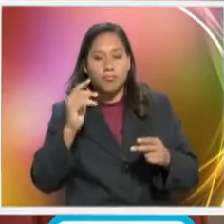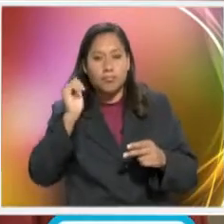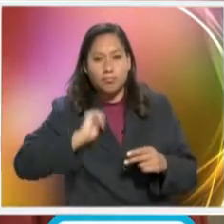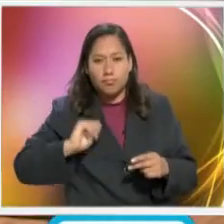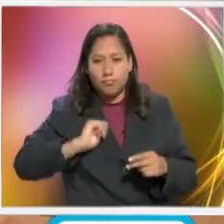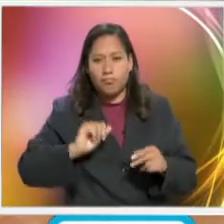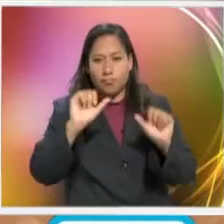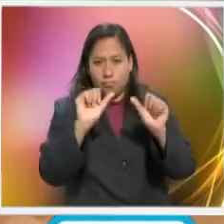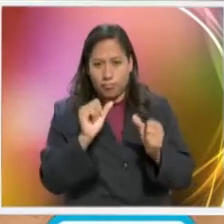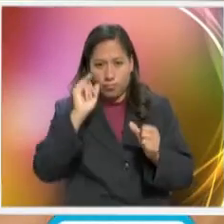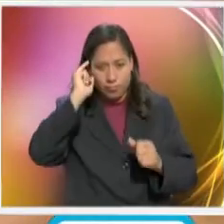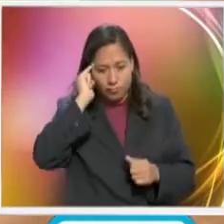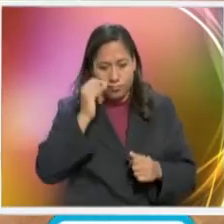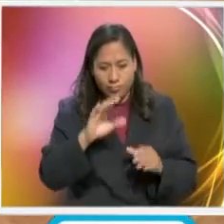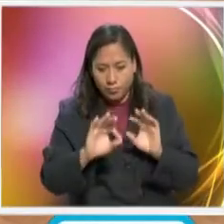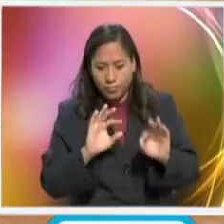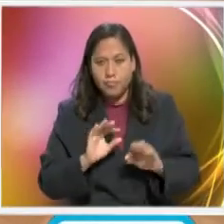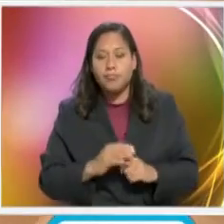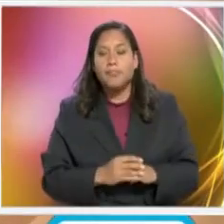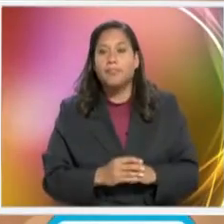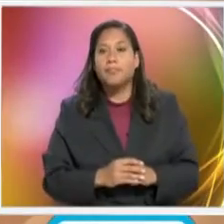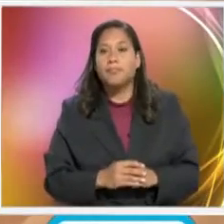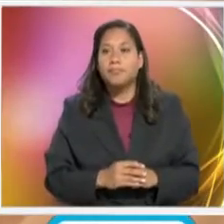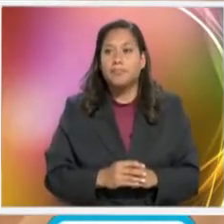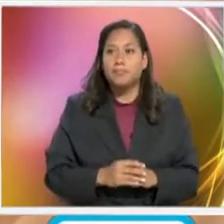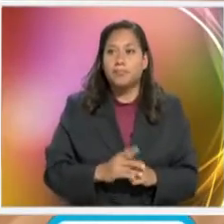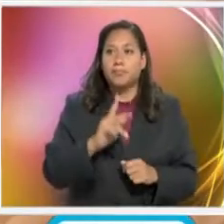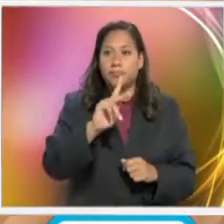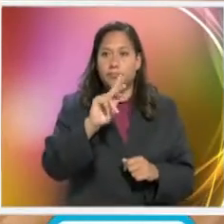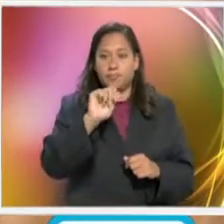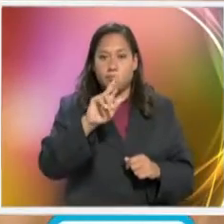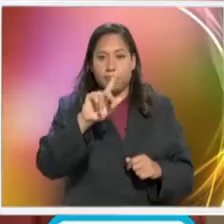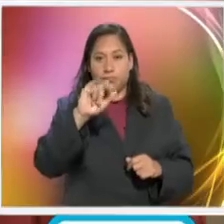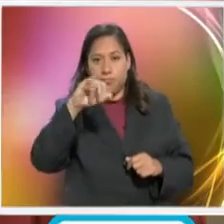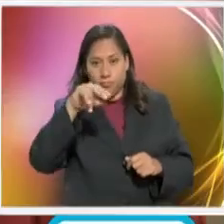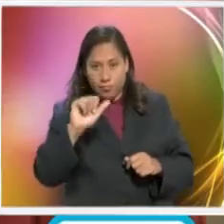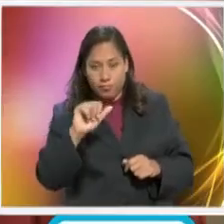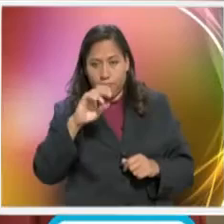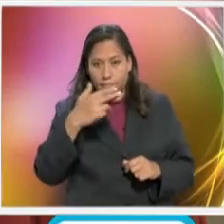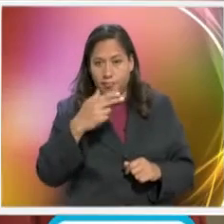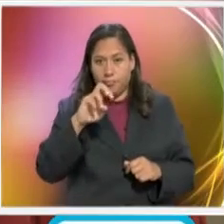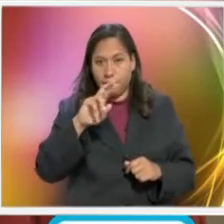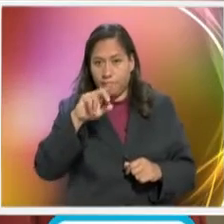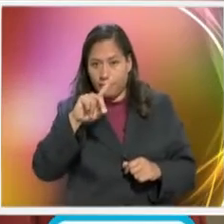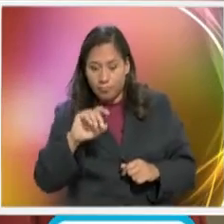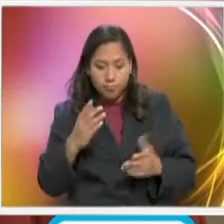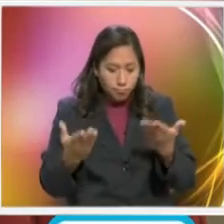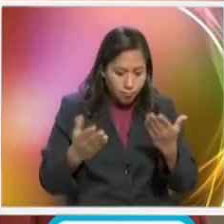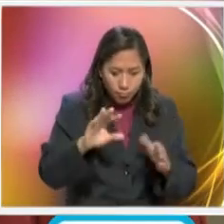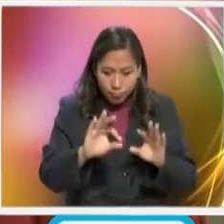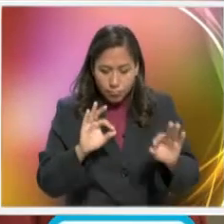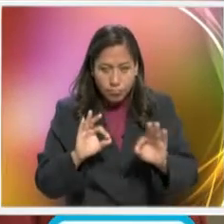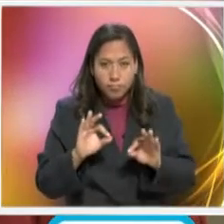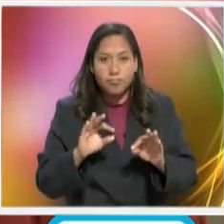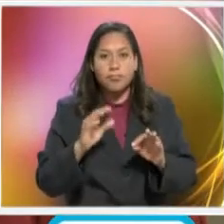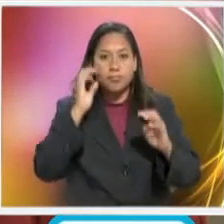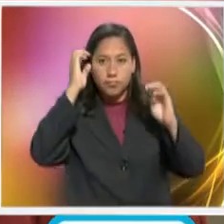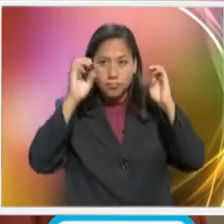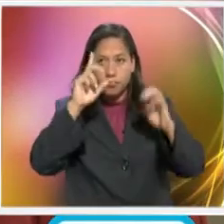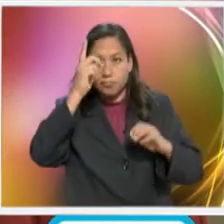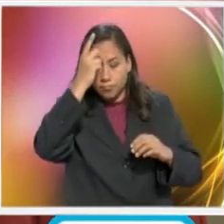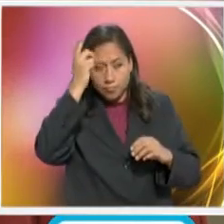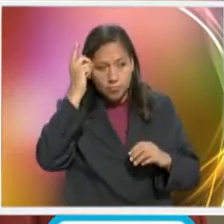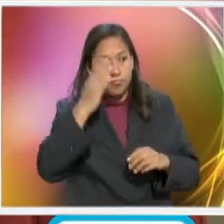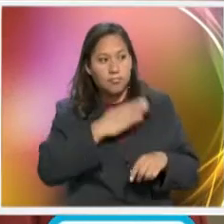Adriana, buenos días. Hola, buenos días. Y también a Paulina Erandi Ramírez Ochoa, quien es curadora de la exposición Diego Rivera. Muy